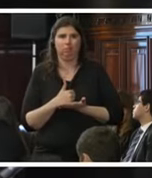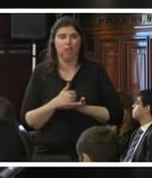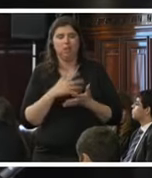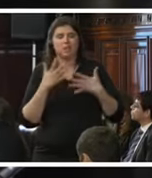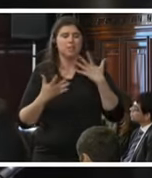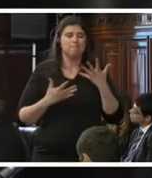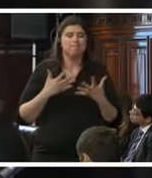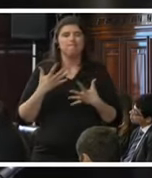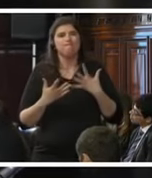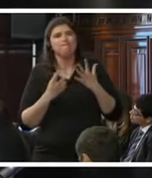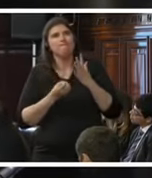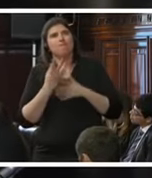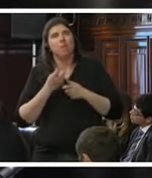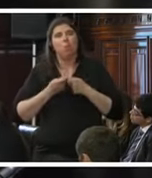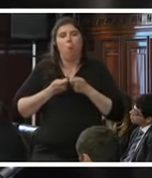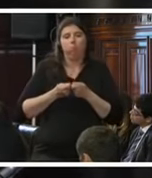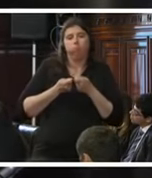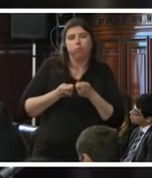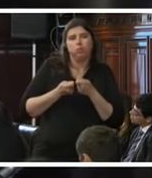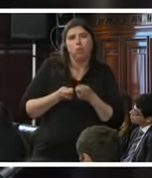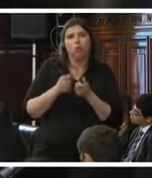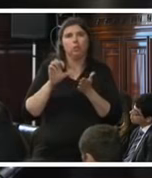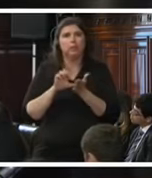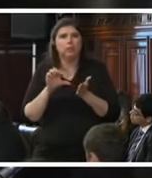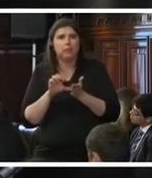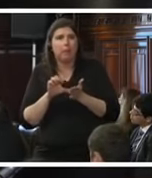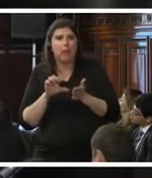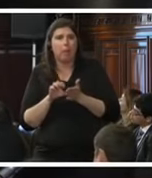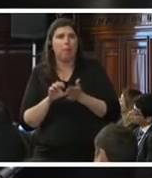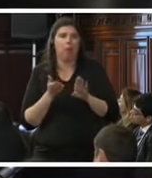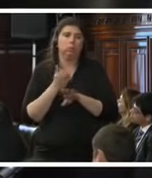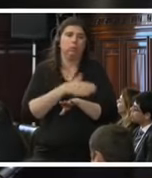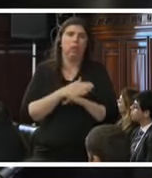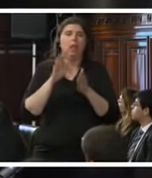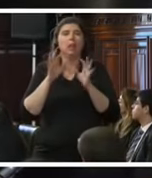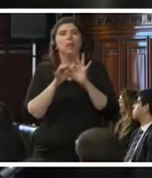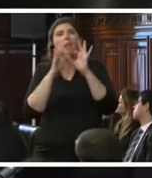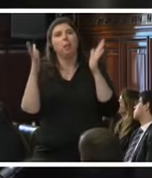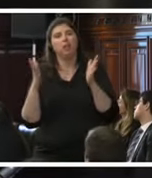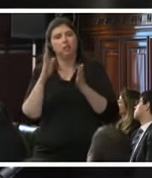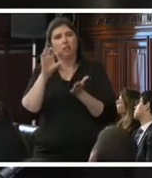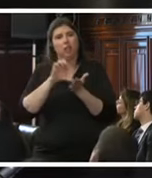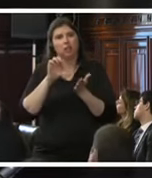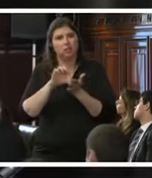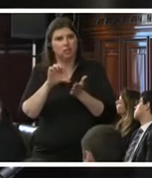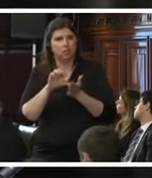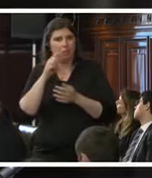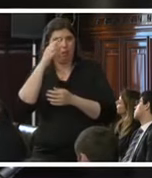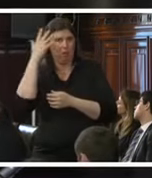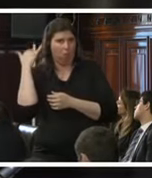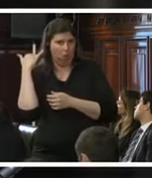de alguna presión del sistema ante la independencia del Poder Judicial de Paraguay.